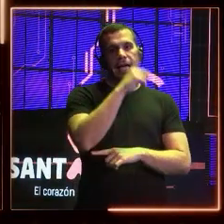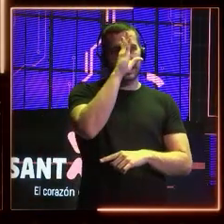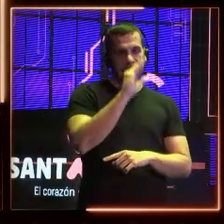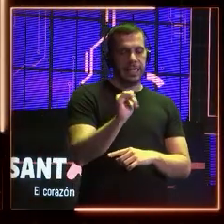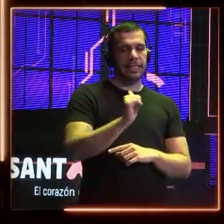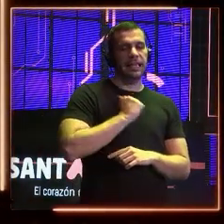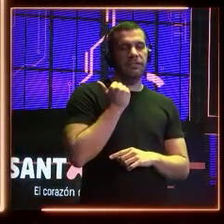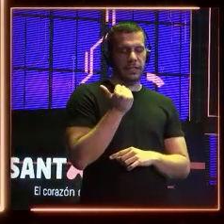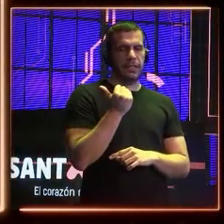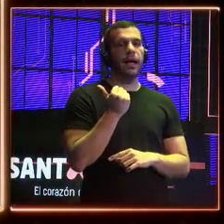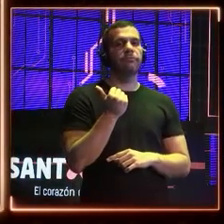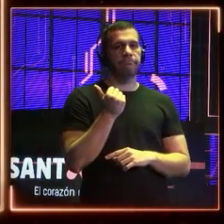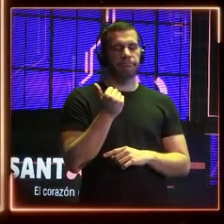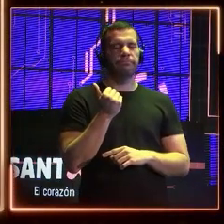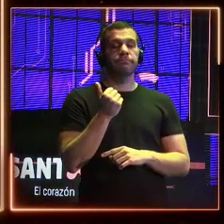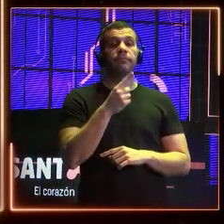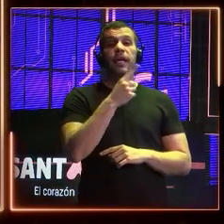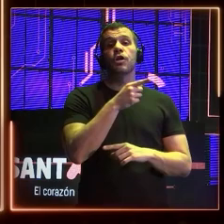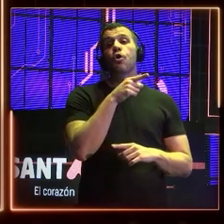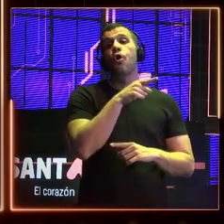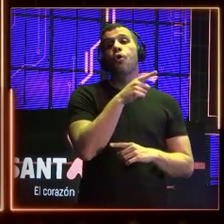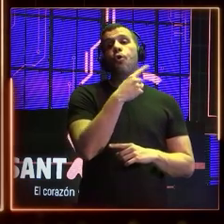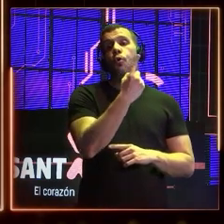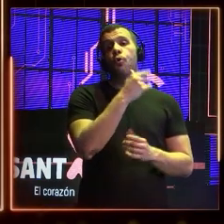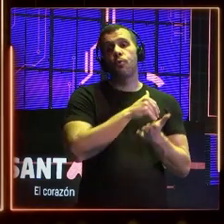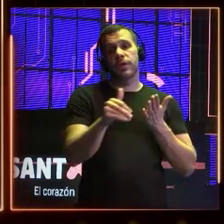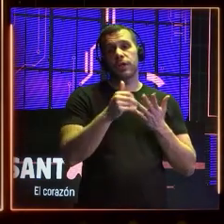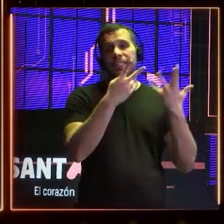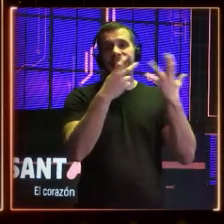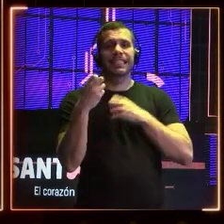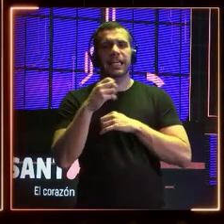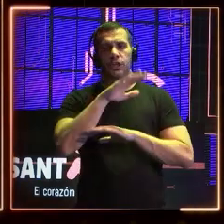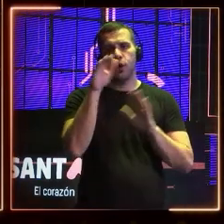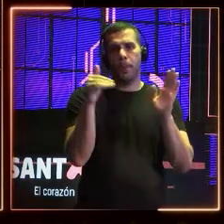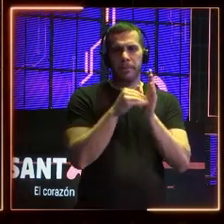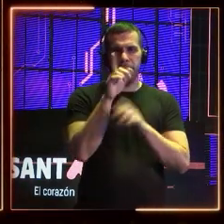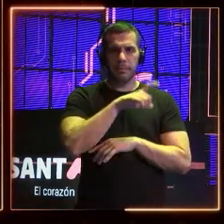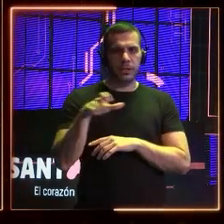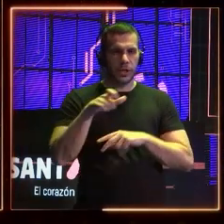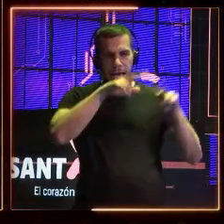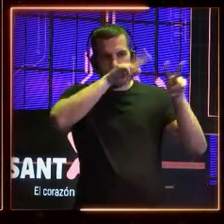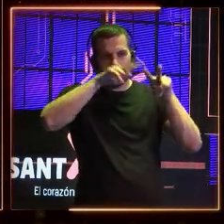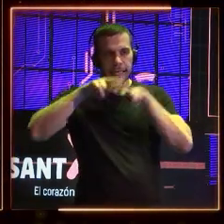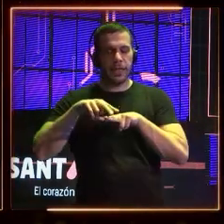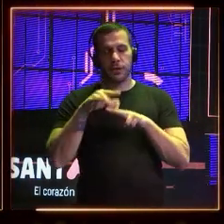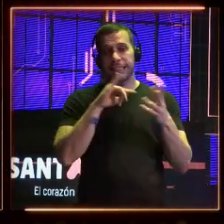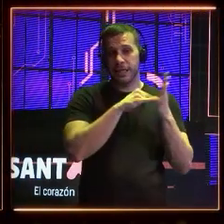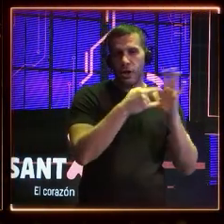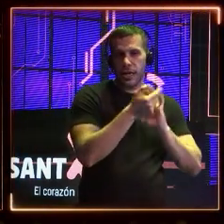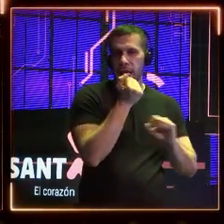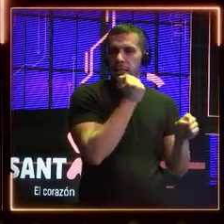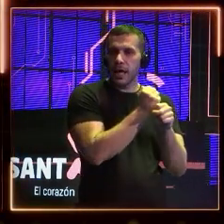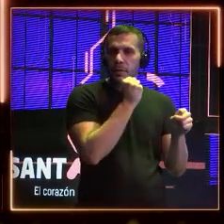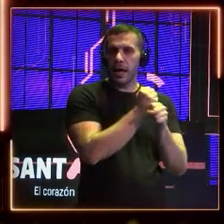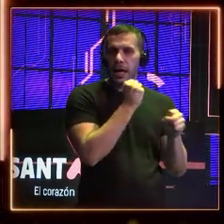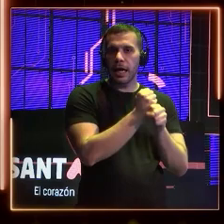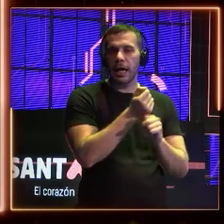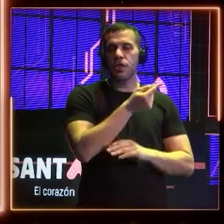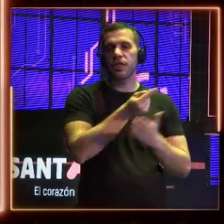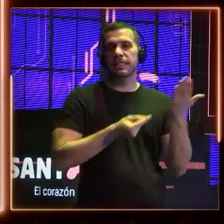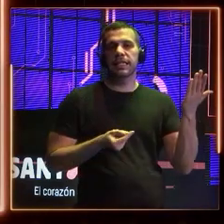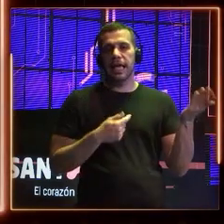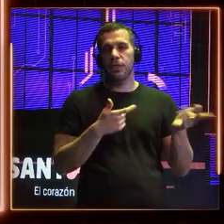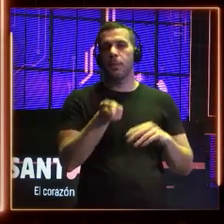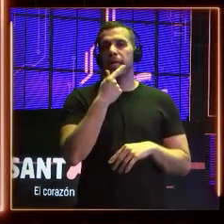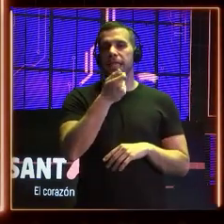hay en marcha hay más de 1,700000 investigadores trabajando con este tipo de tecnología diseñando la nueva generación de medicamentos